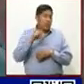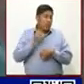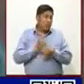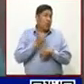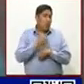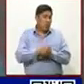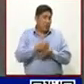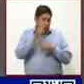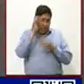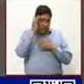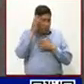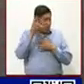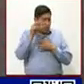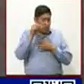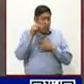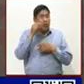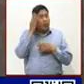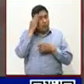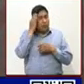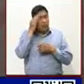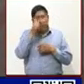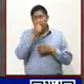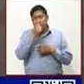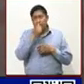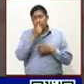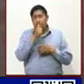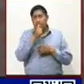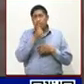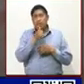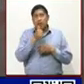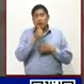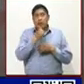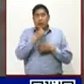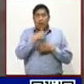tu culpa de que él esté enfermo. No, por eso sé que aguantas. Y eso es lo que